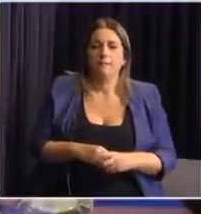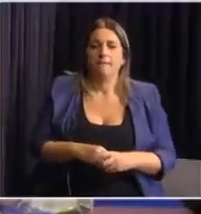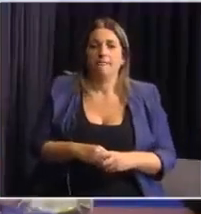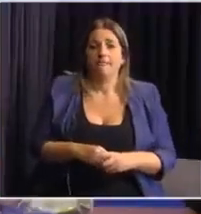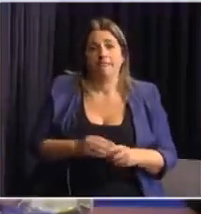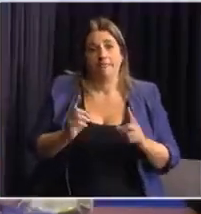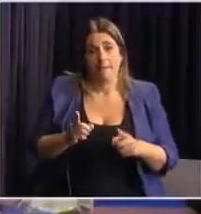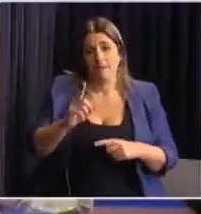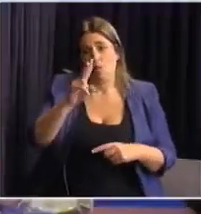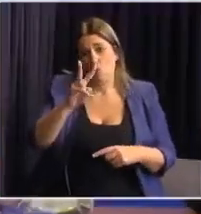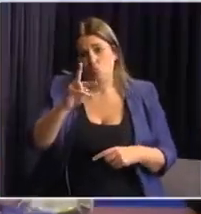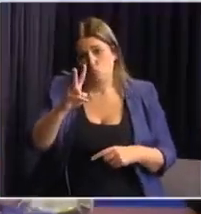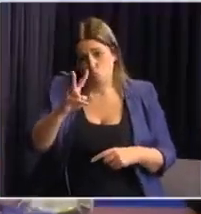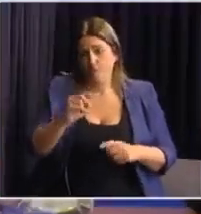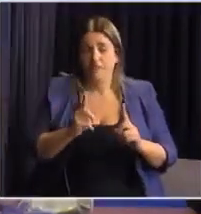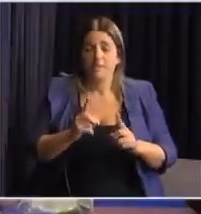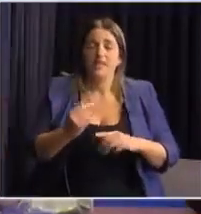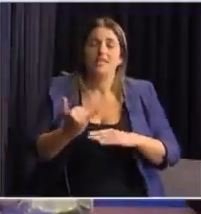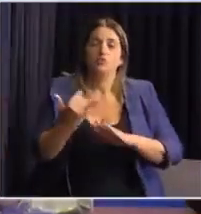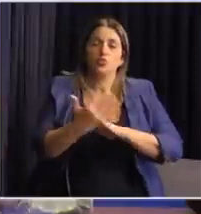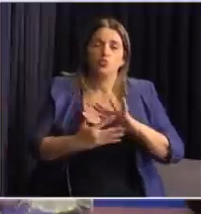y UTU y INAU,